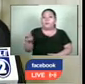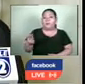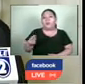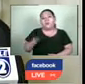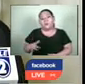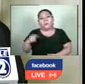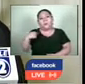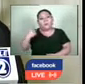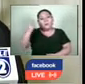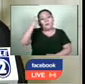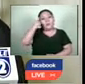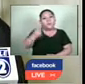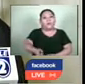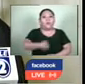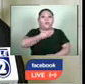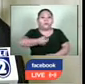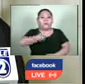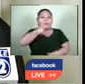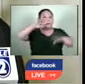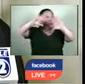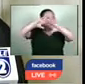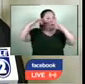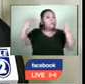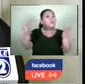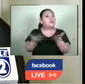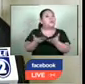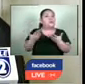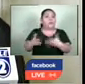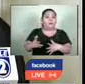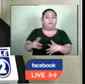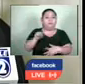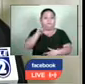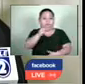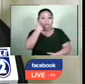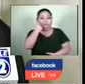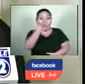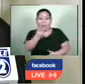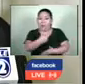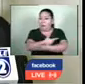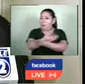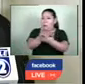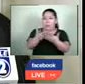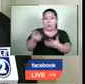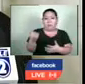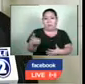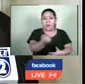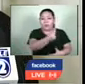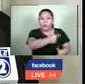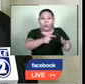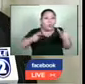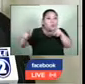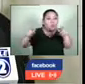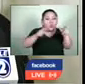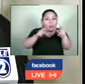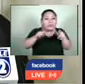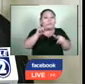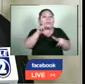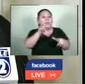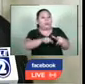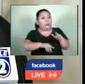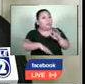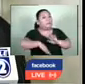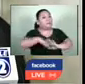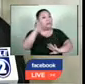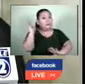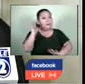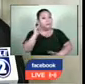existe ya información a nivel internacional de que el COVID puede afectar a todos los grupos etarios y este grupo es uno de los grupos etarios